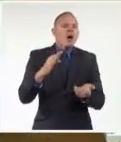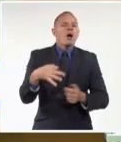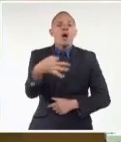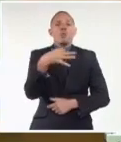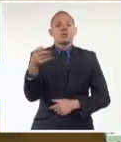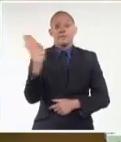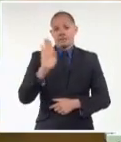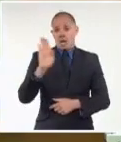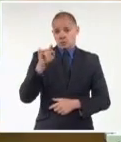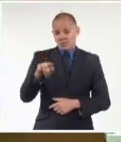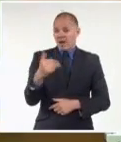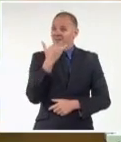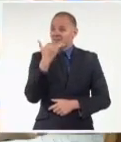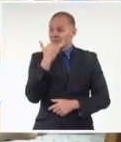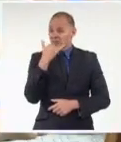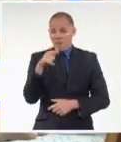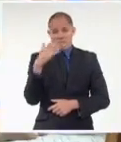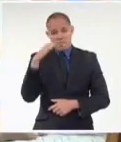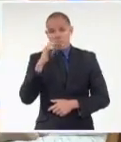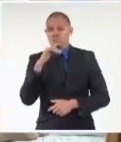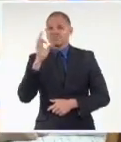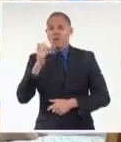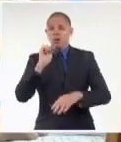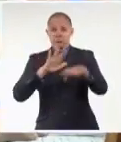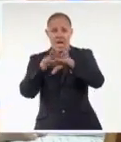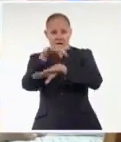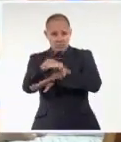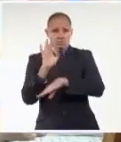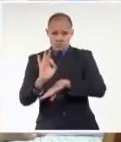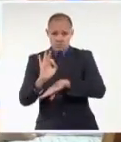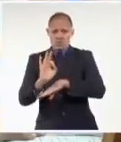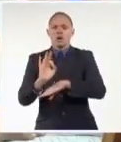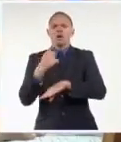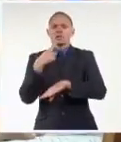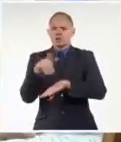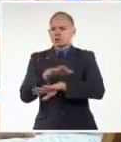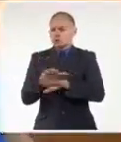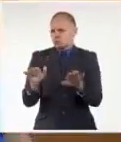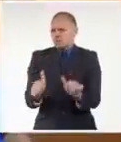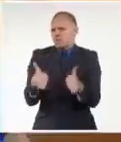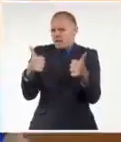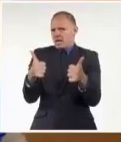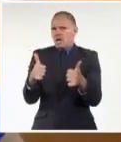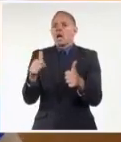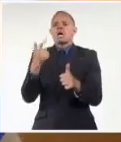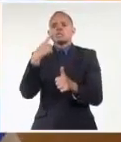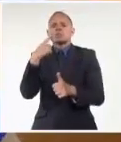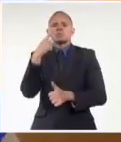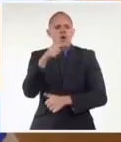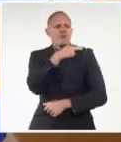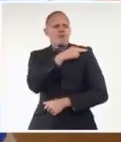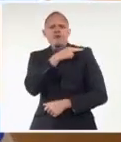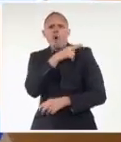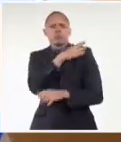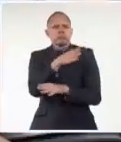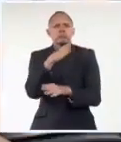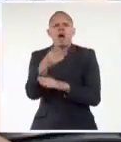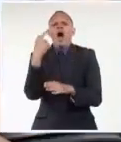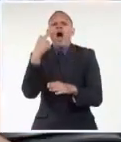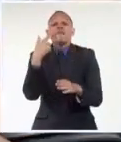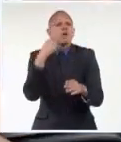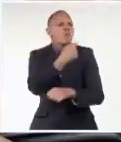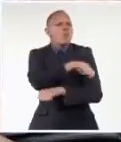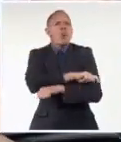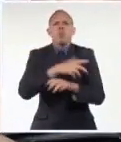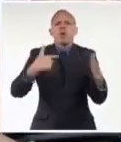el más afectado por penetraciones del mar en Mayabeque. Significó que el gobierno en la calle constituye el principal método de trabajo